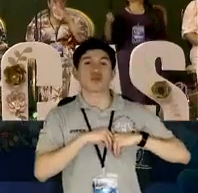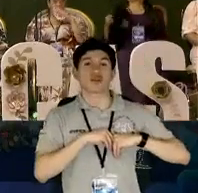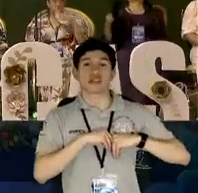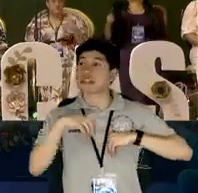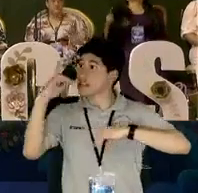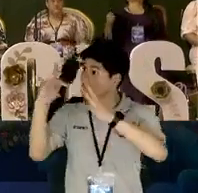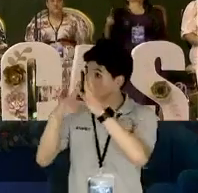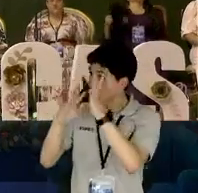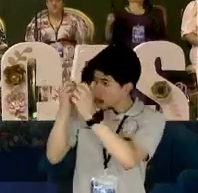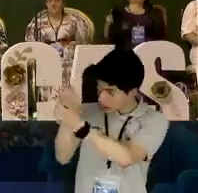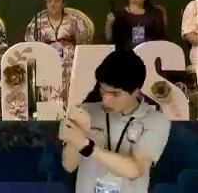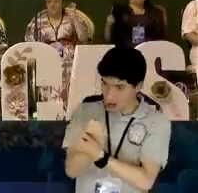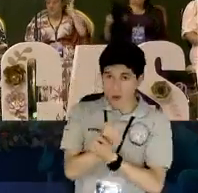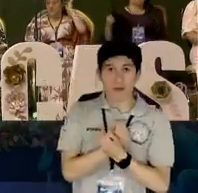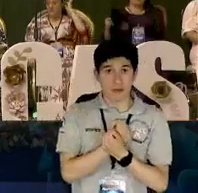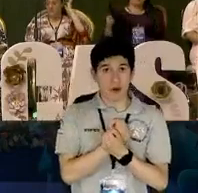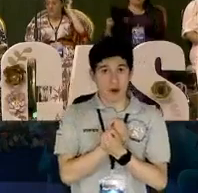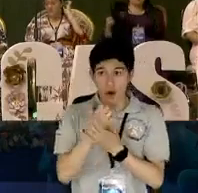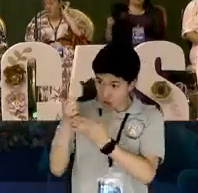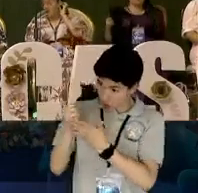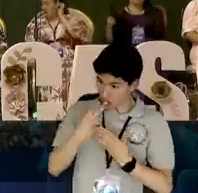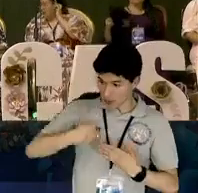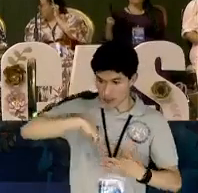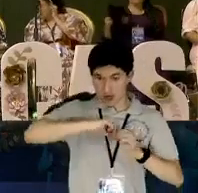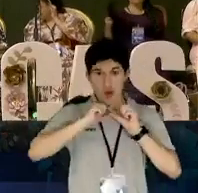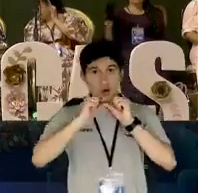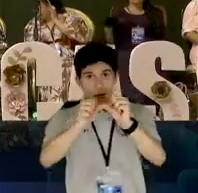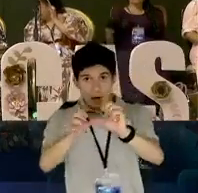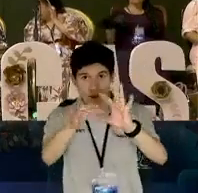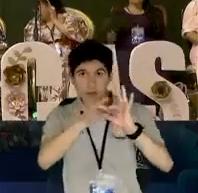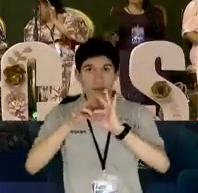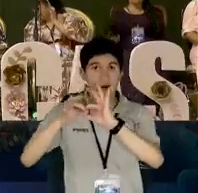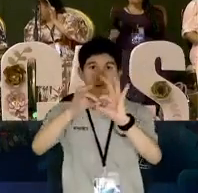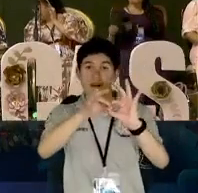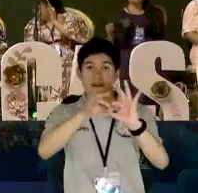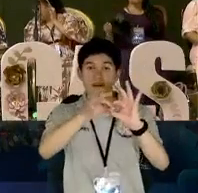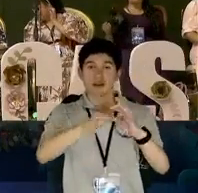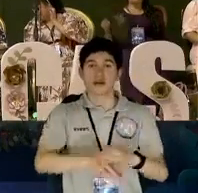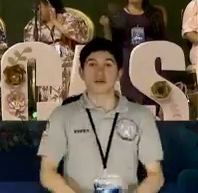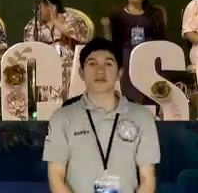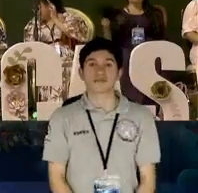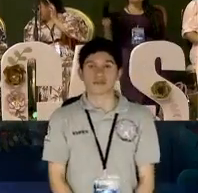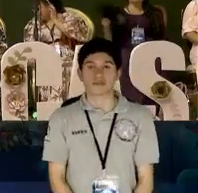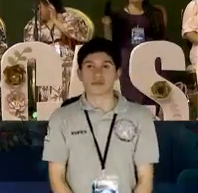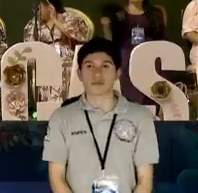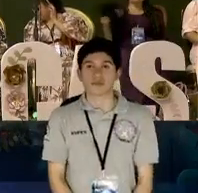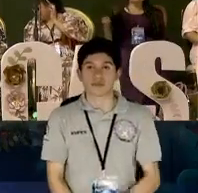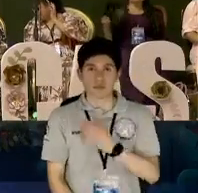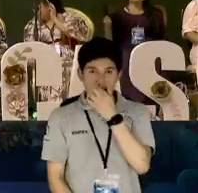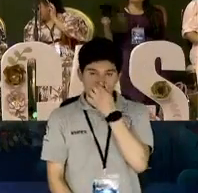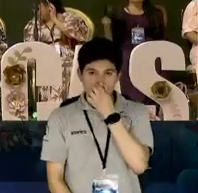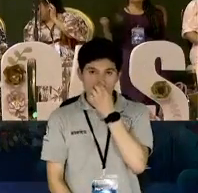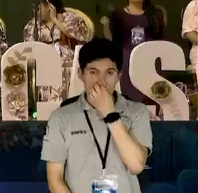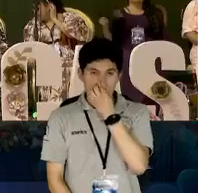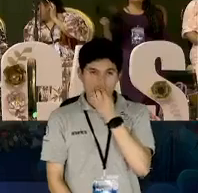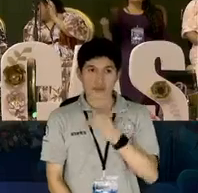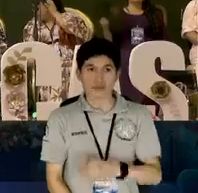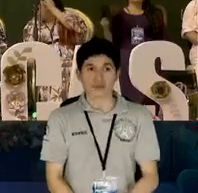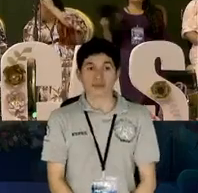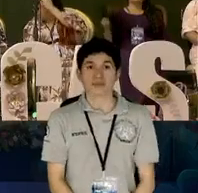nosotros permanezcamos en esa unidad. Amén. Esa es la unidad desde ese direccionamiento de lo